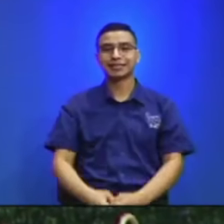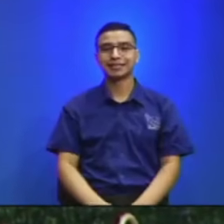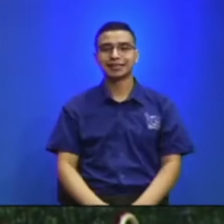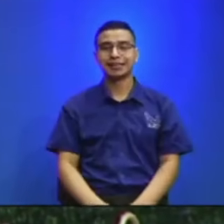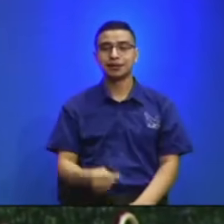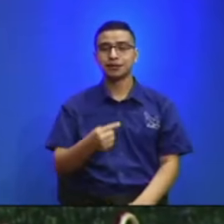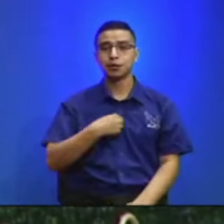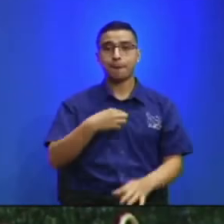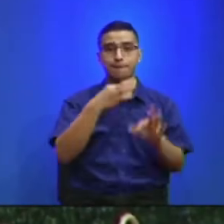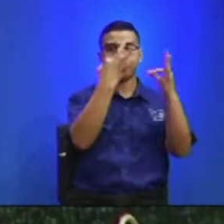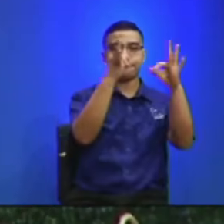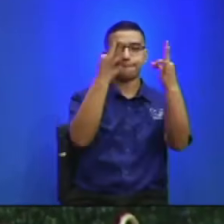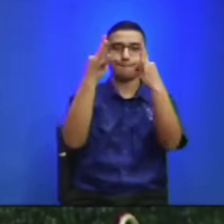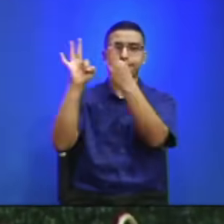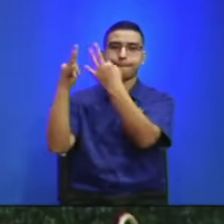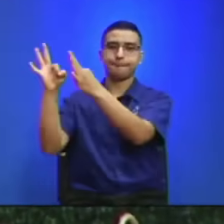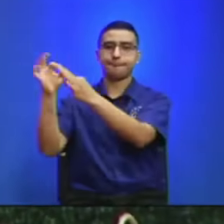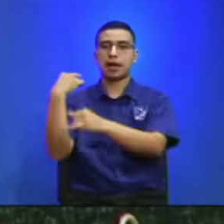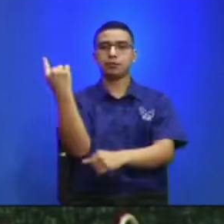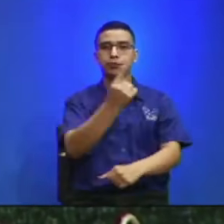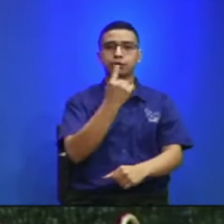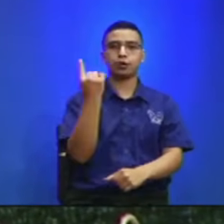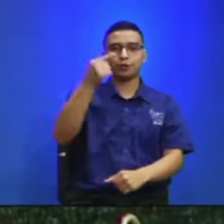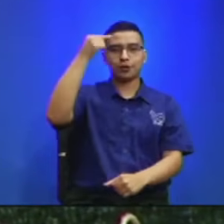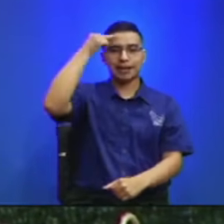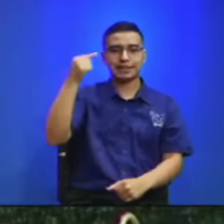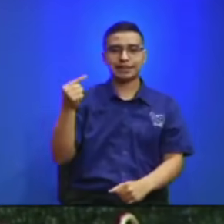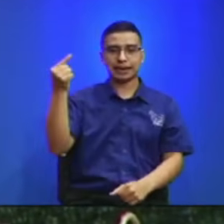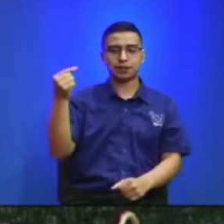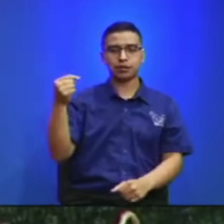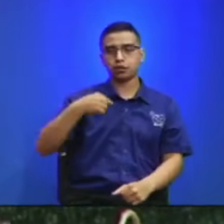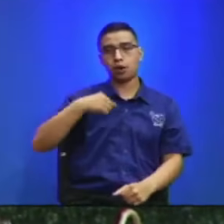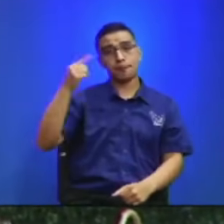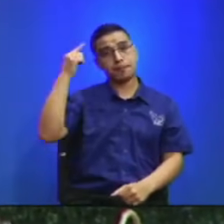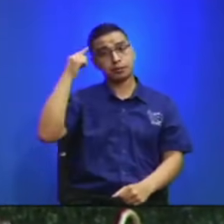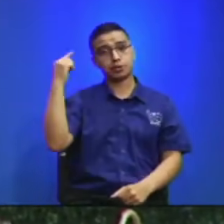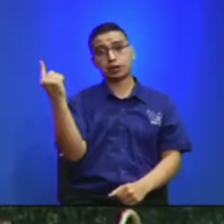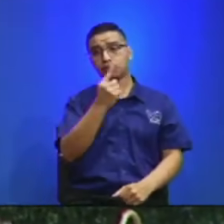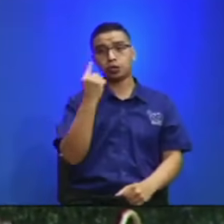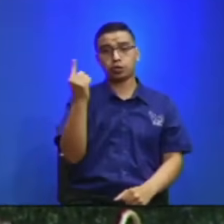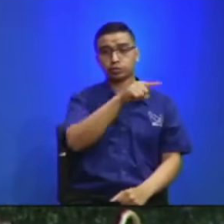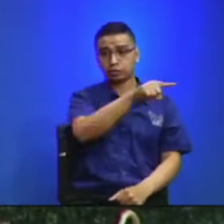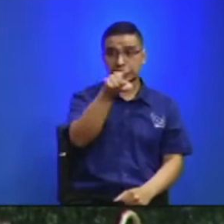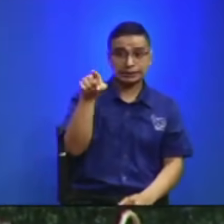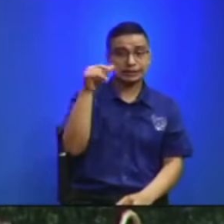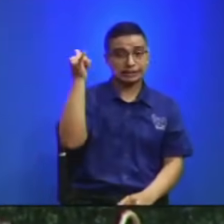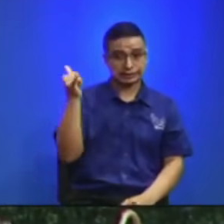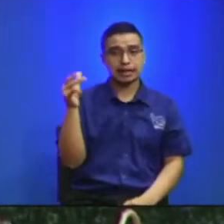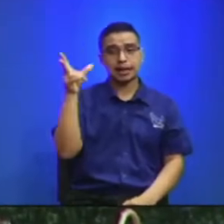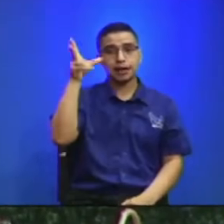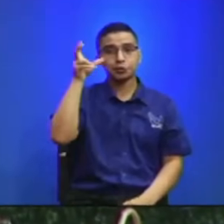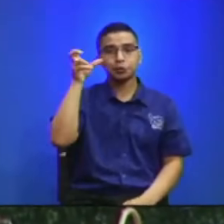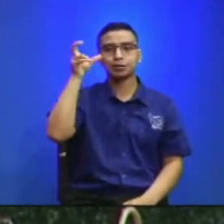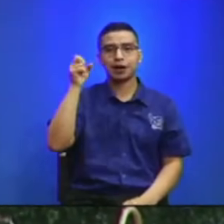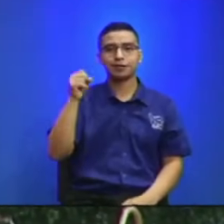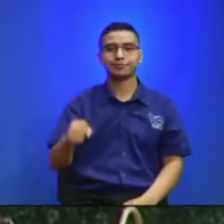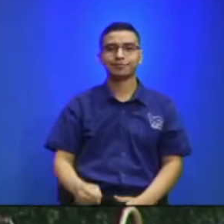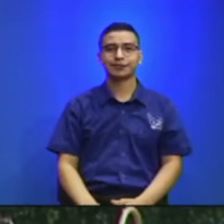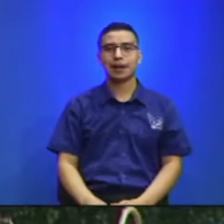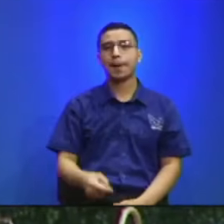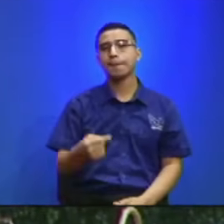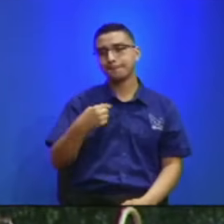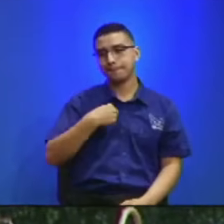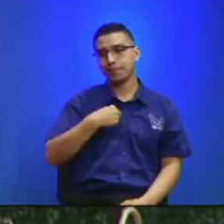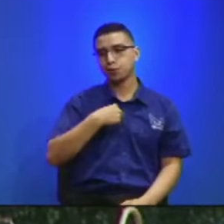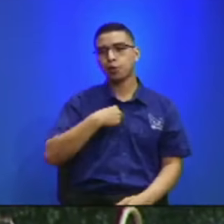el diarios asumo que todos ustedes ya lo vieron verdad y probablemente no pero por si sí o si no